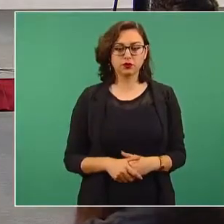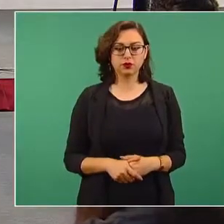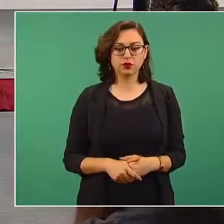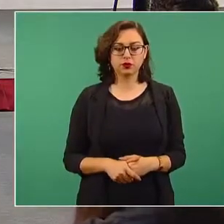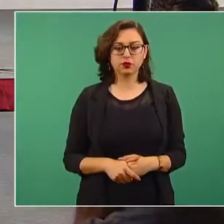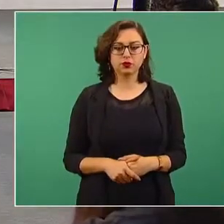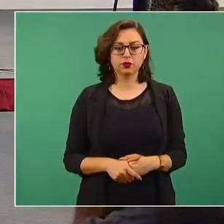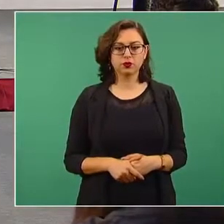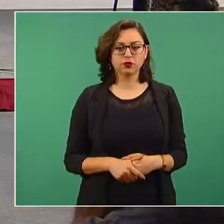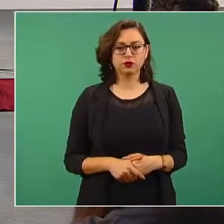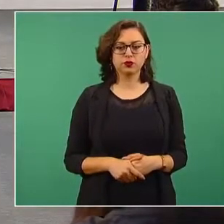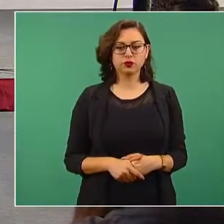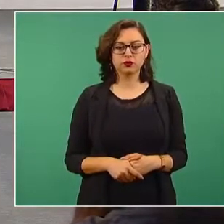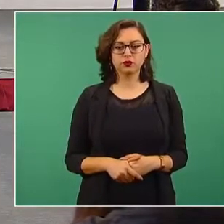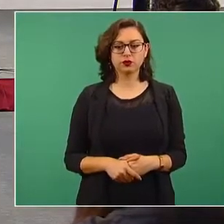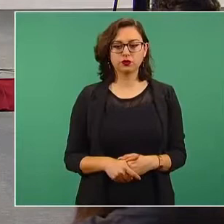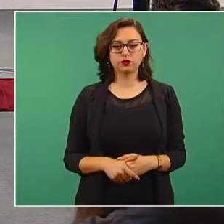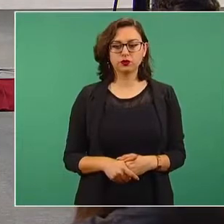de que